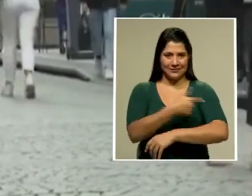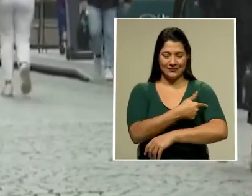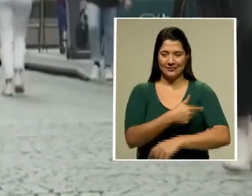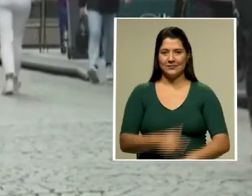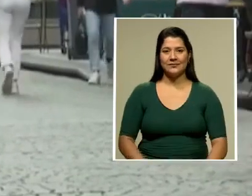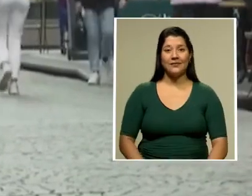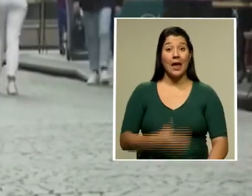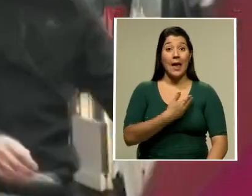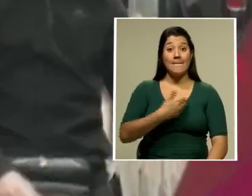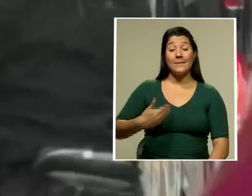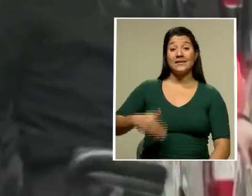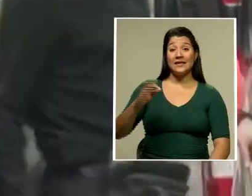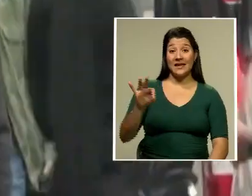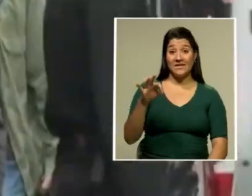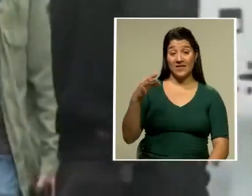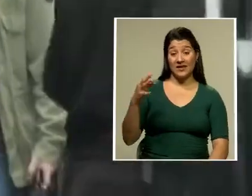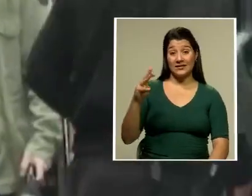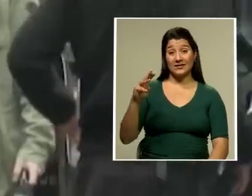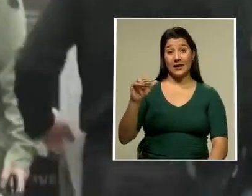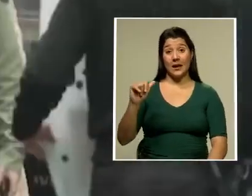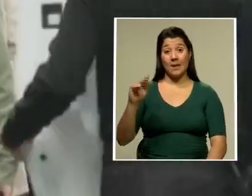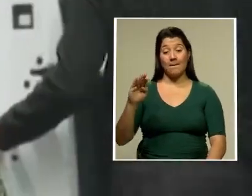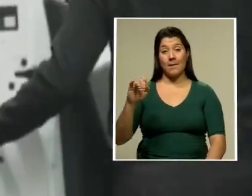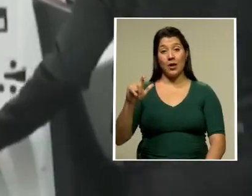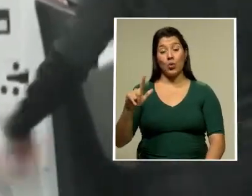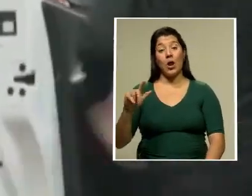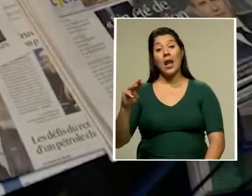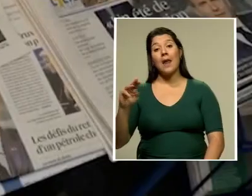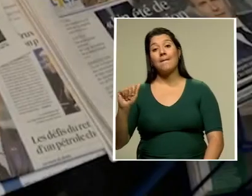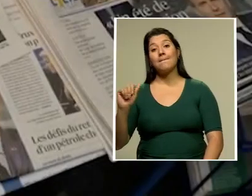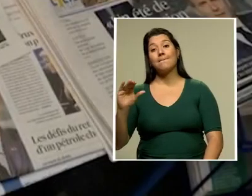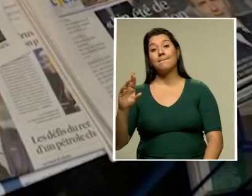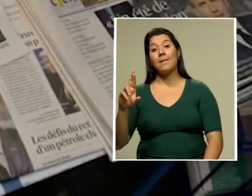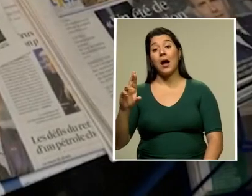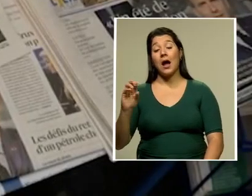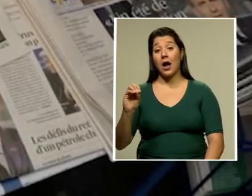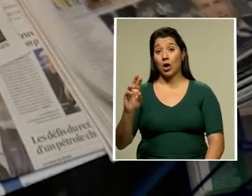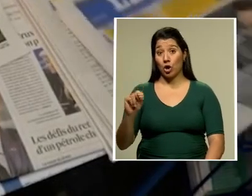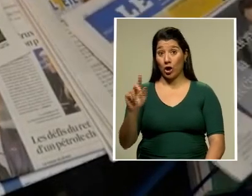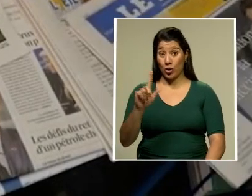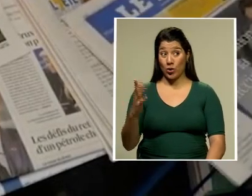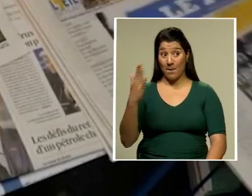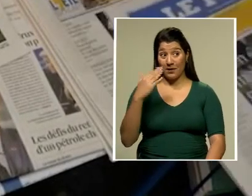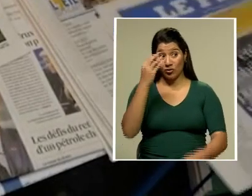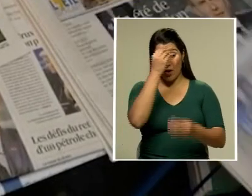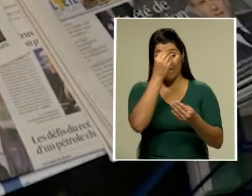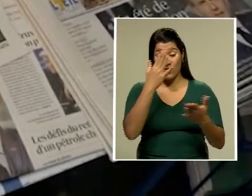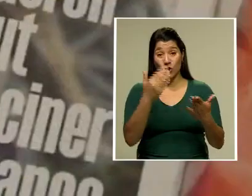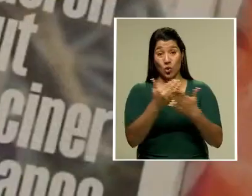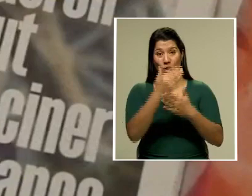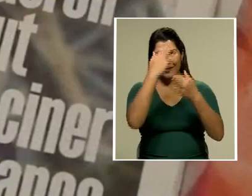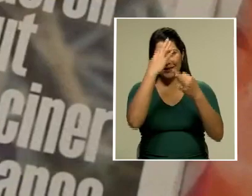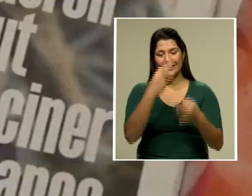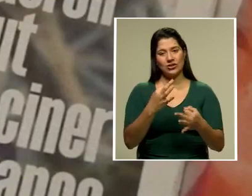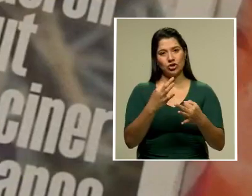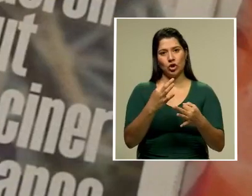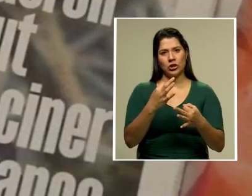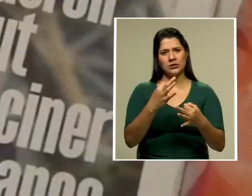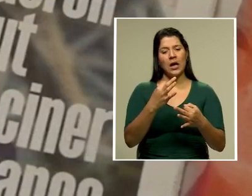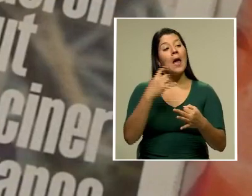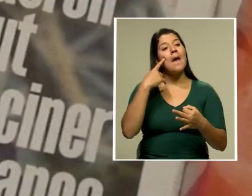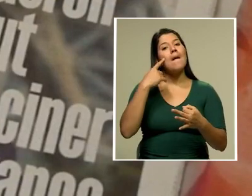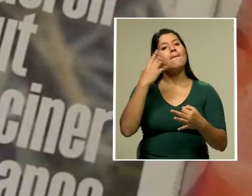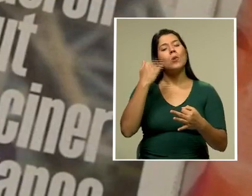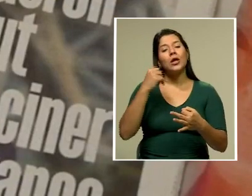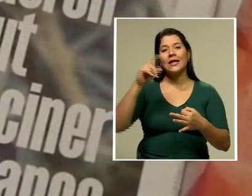El presidente francés Emmanuel Macron anunció el lunes, además de la obligatoriedad para algunos sectores, otra serie de medidas, como la necesidad de estar vacunado, haber